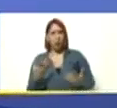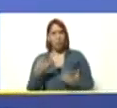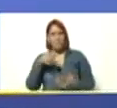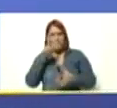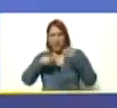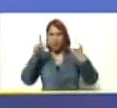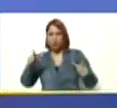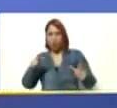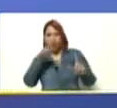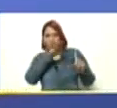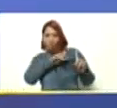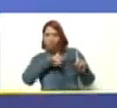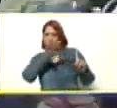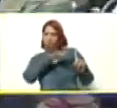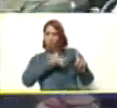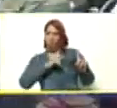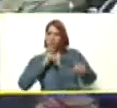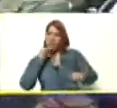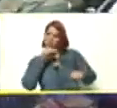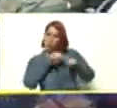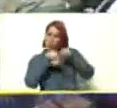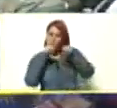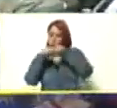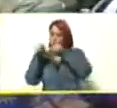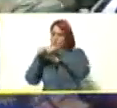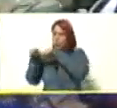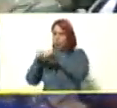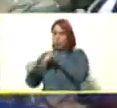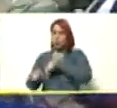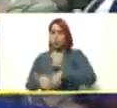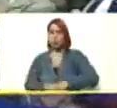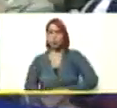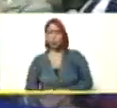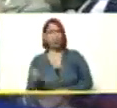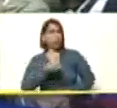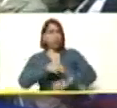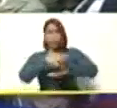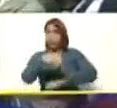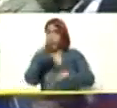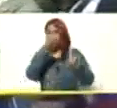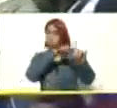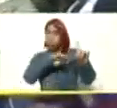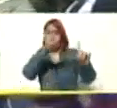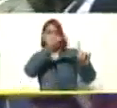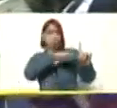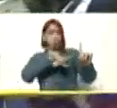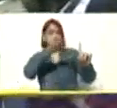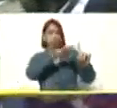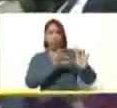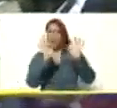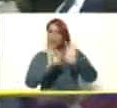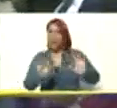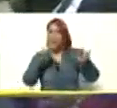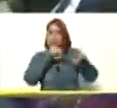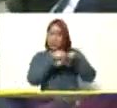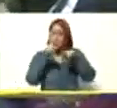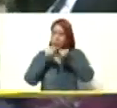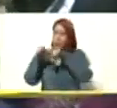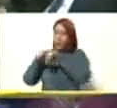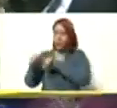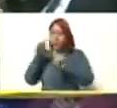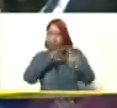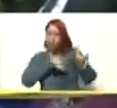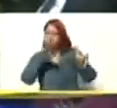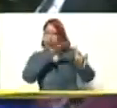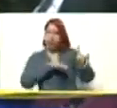intrigantes, por los chismosos. No se dejen llevar por el chisme, por la intriga